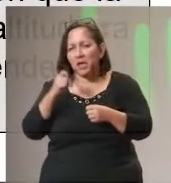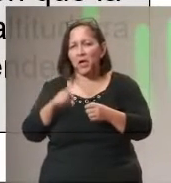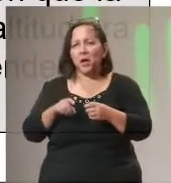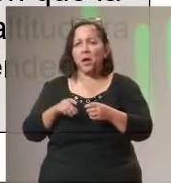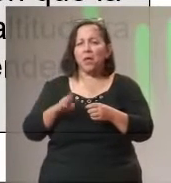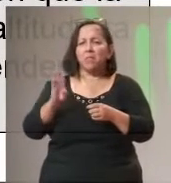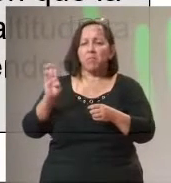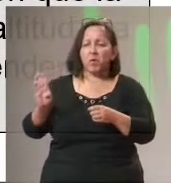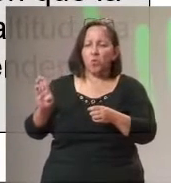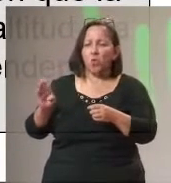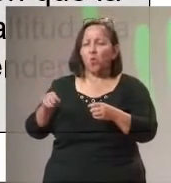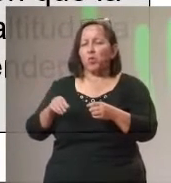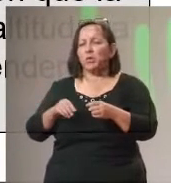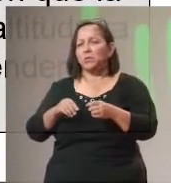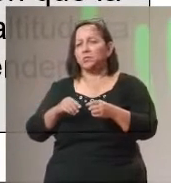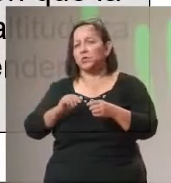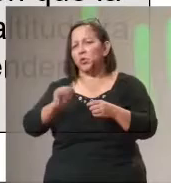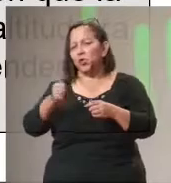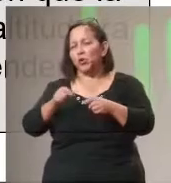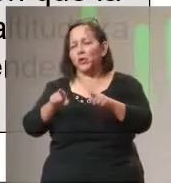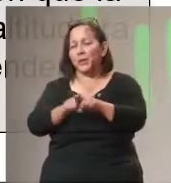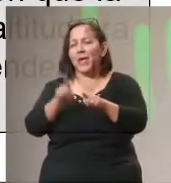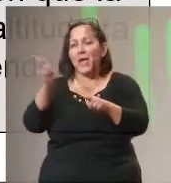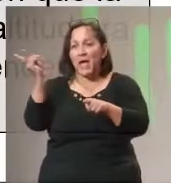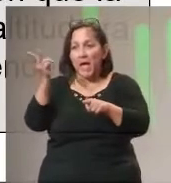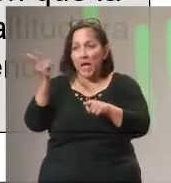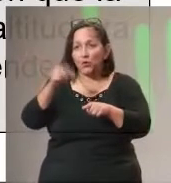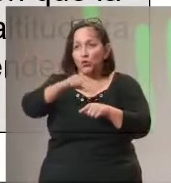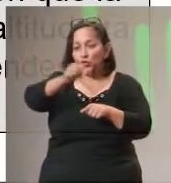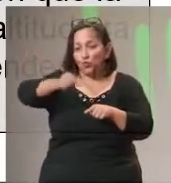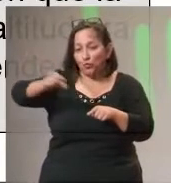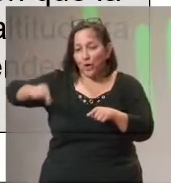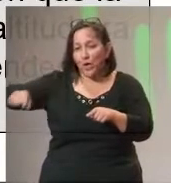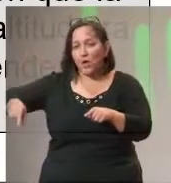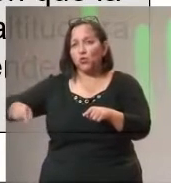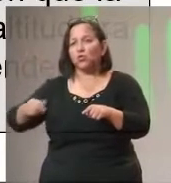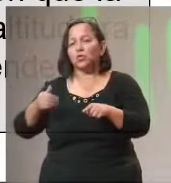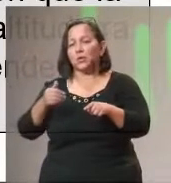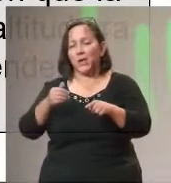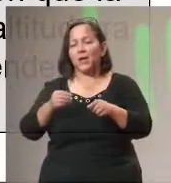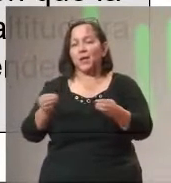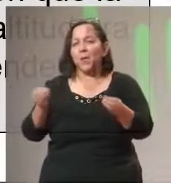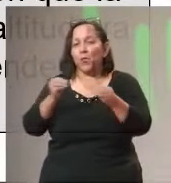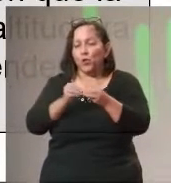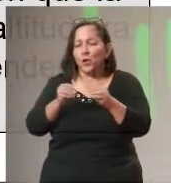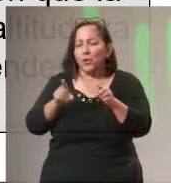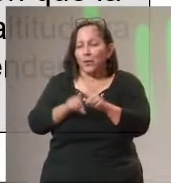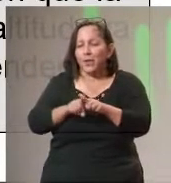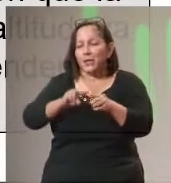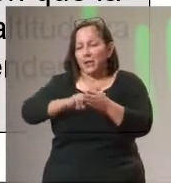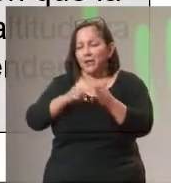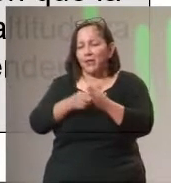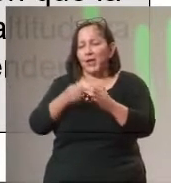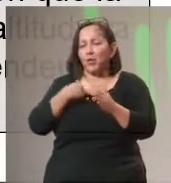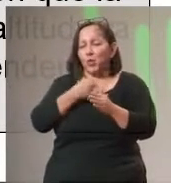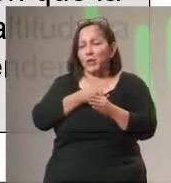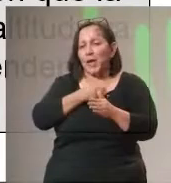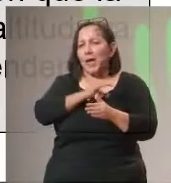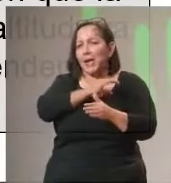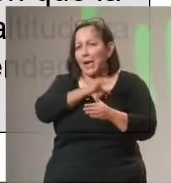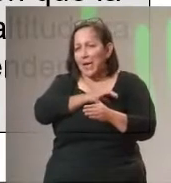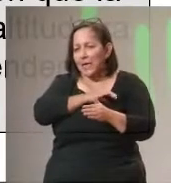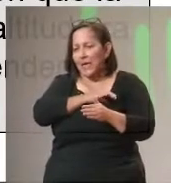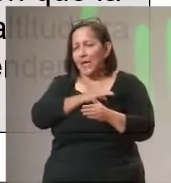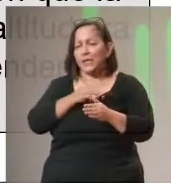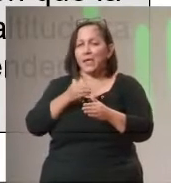Bermúdez, etcétera, pensar que esos ríos están aportando agua al acuífero con la calidad de agua que tienen, significaría que posiblemente nuestra calidad de agua actualmente sería